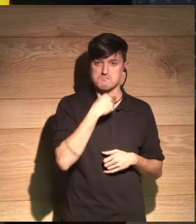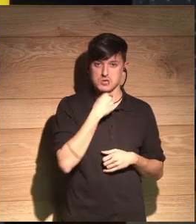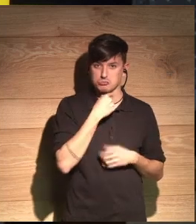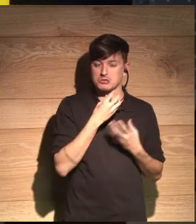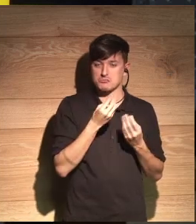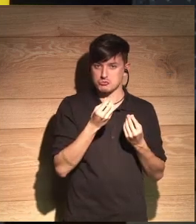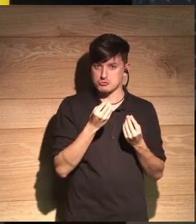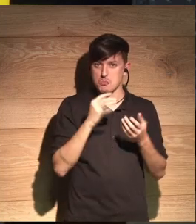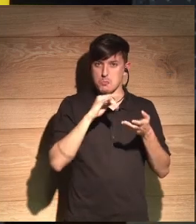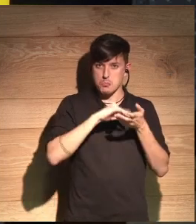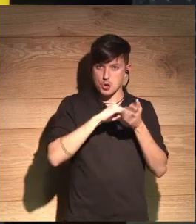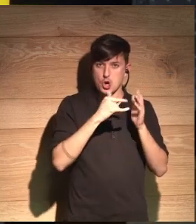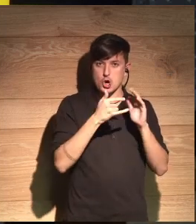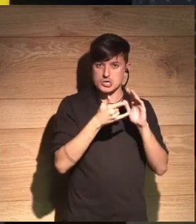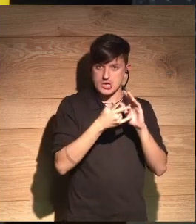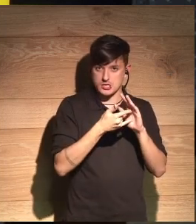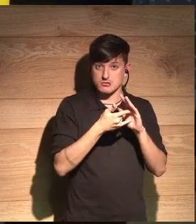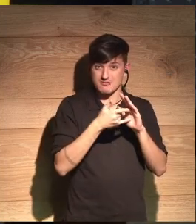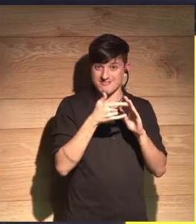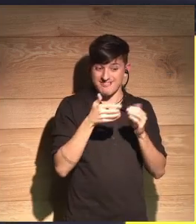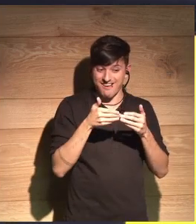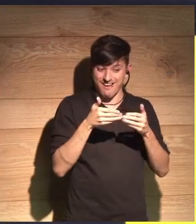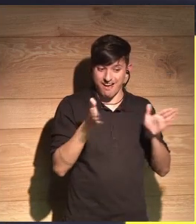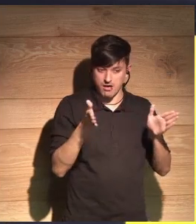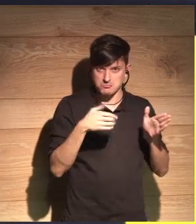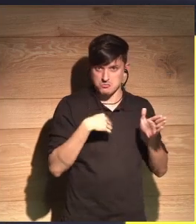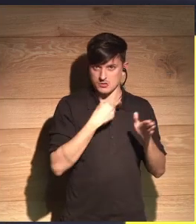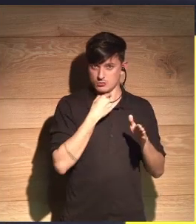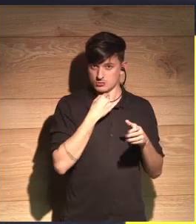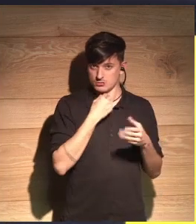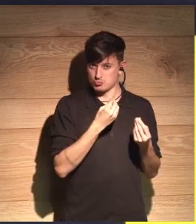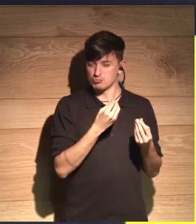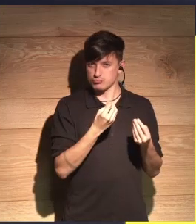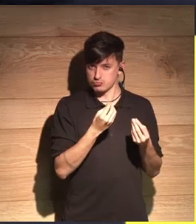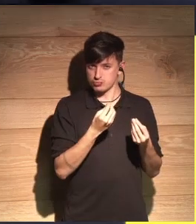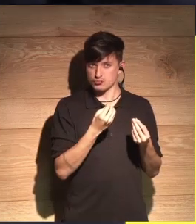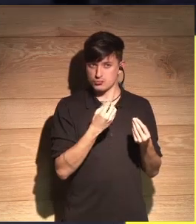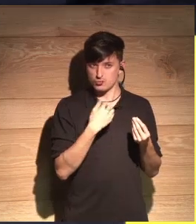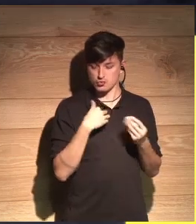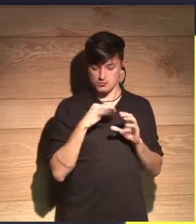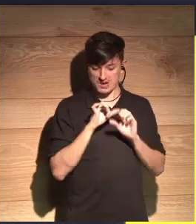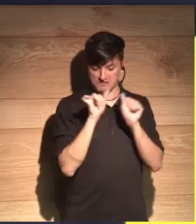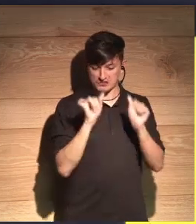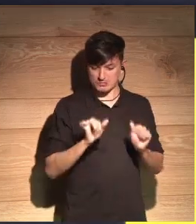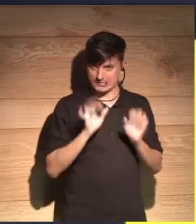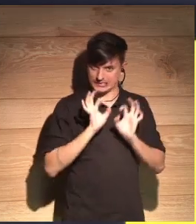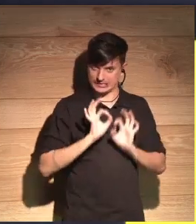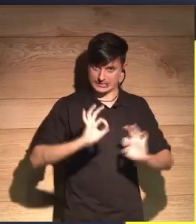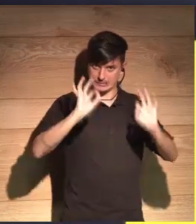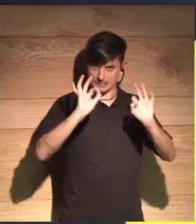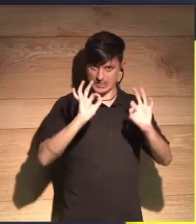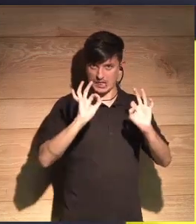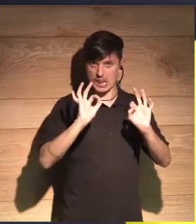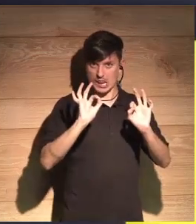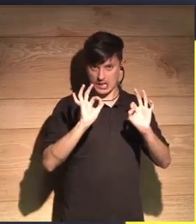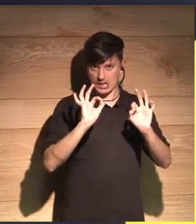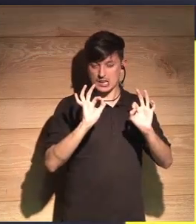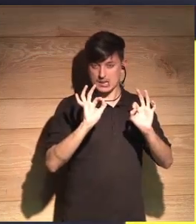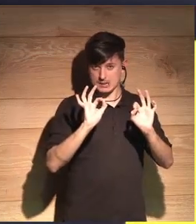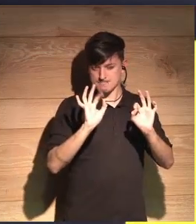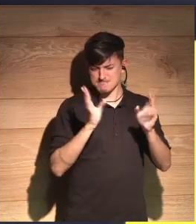mucho el proyecto que están lanzando digamos yo tengo una manera un poco particular probablemente